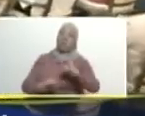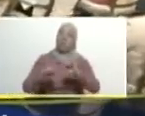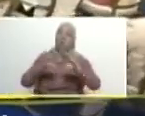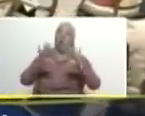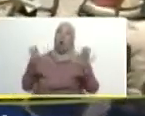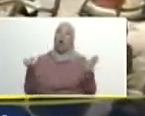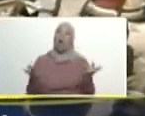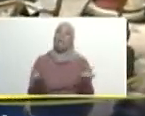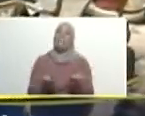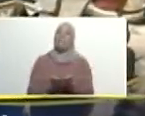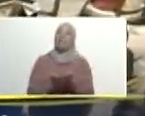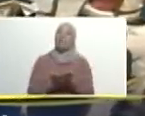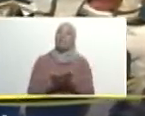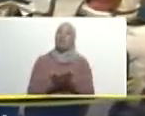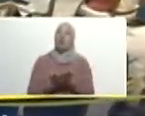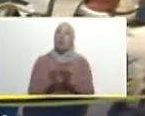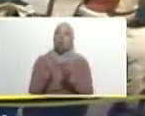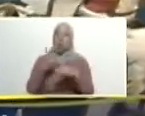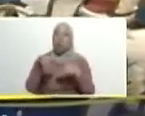mundo unipolar quede atrás,